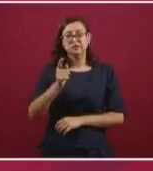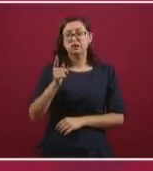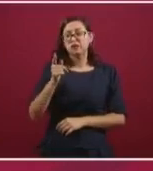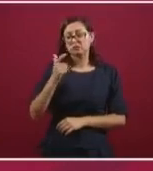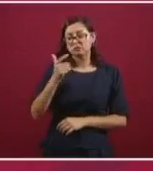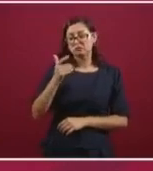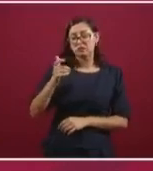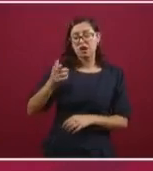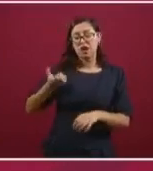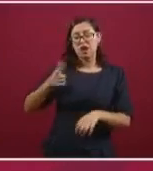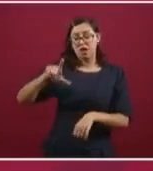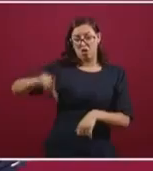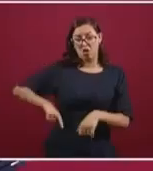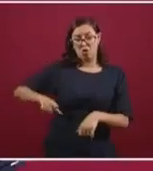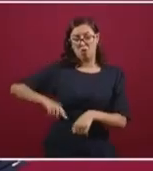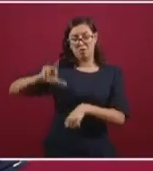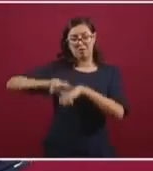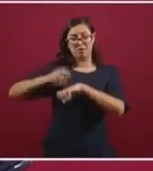servicio,